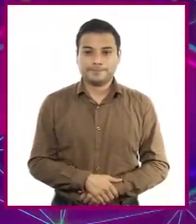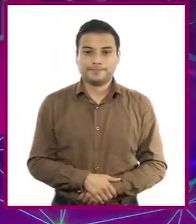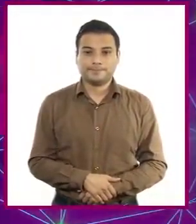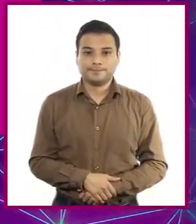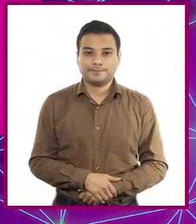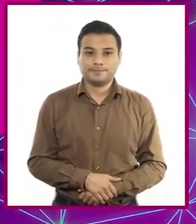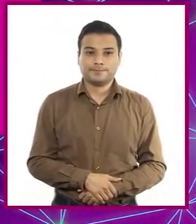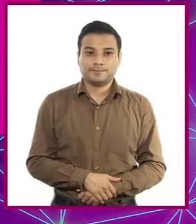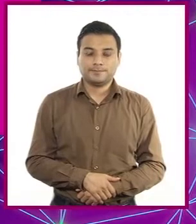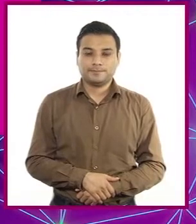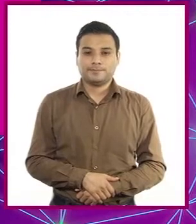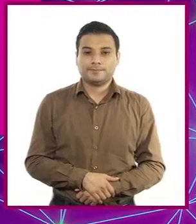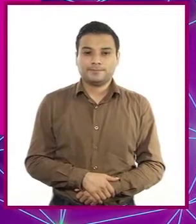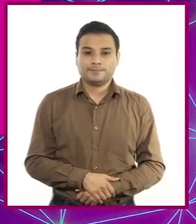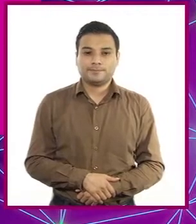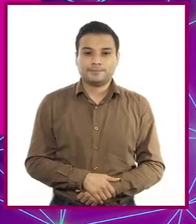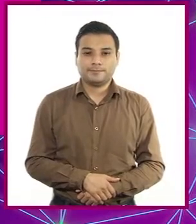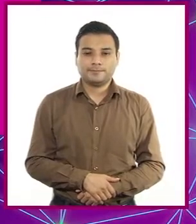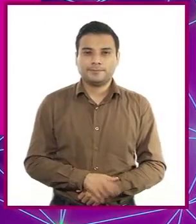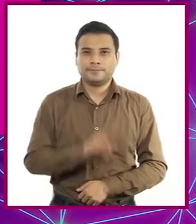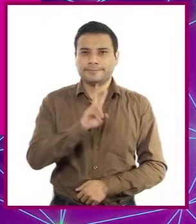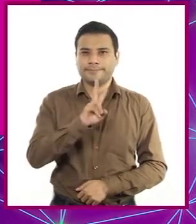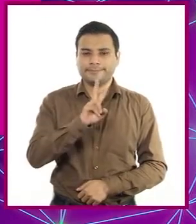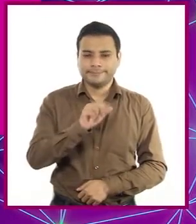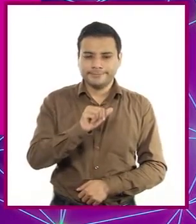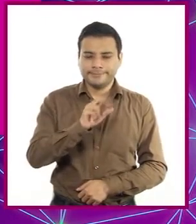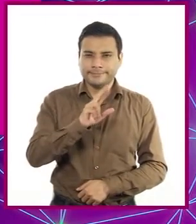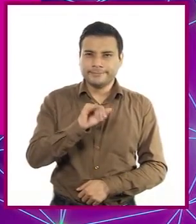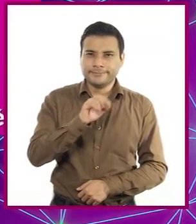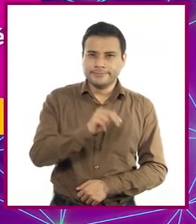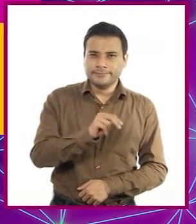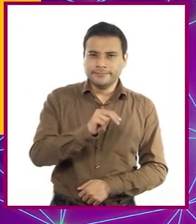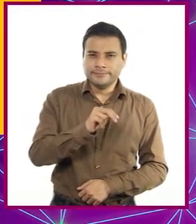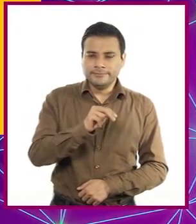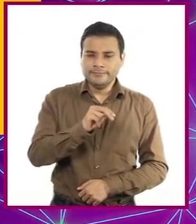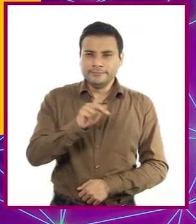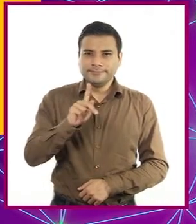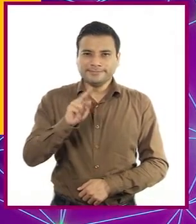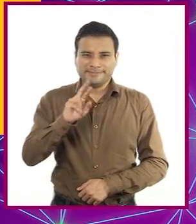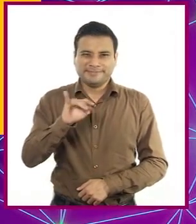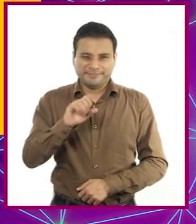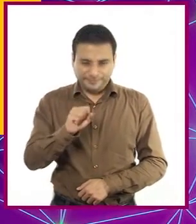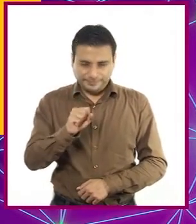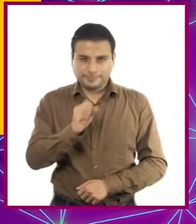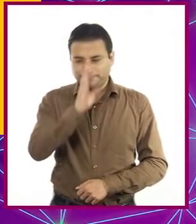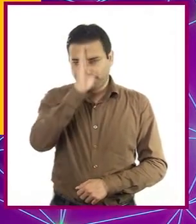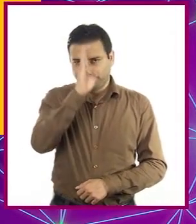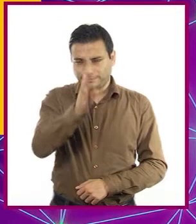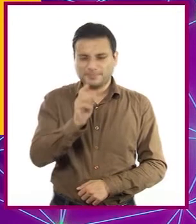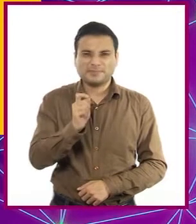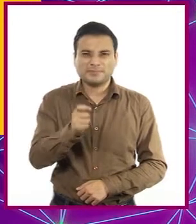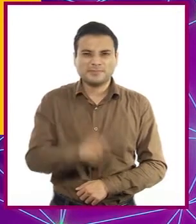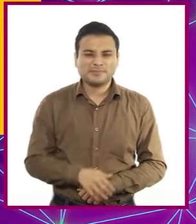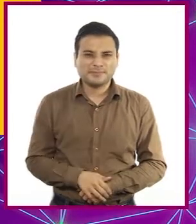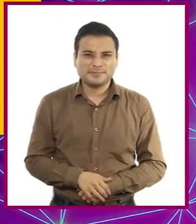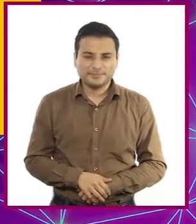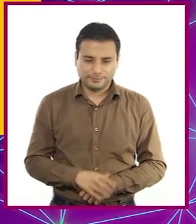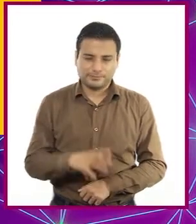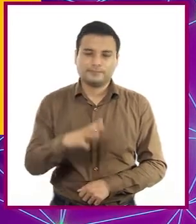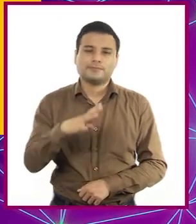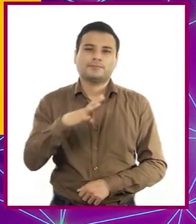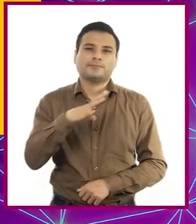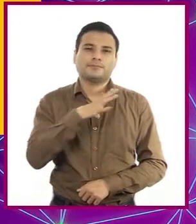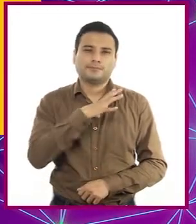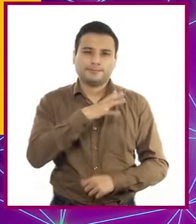¿Qué caracteriza a la variación proporcional directa? Es posible afirmar que existe una